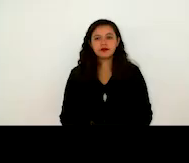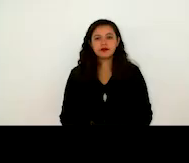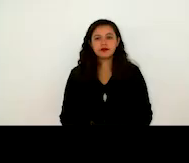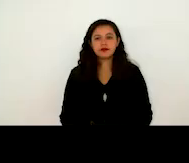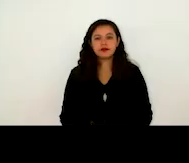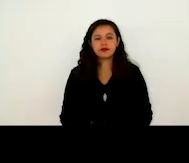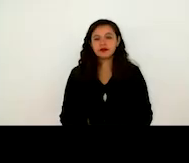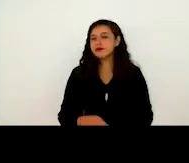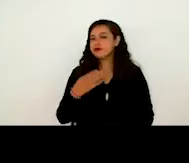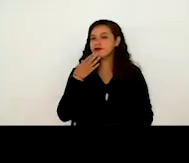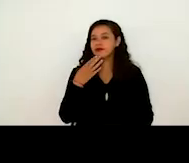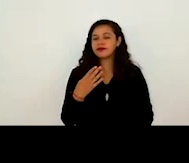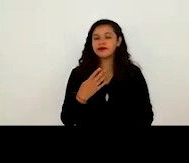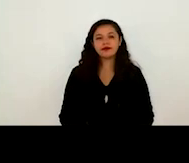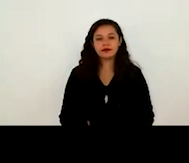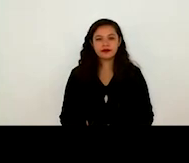muy bien